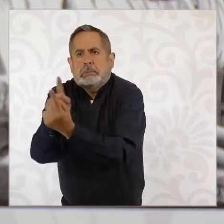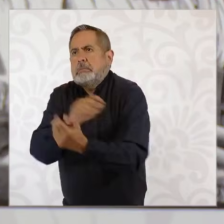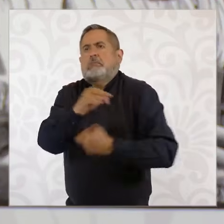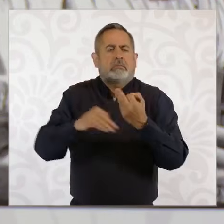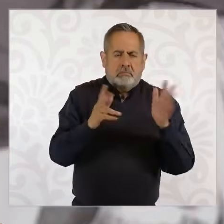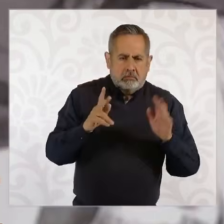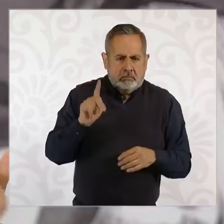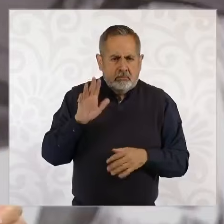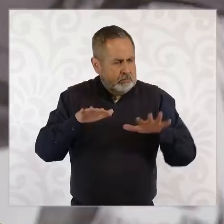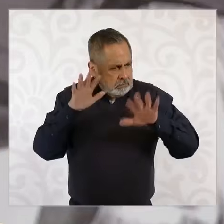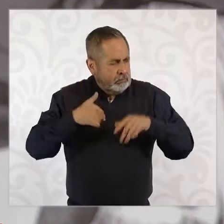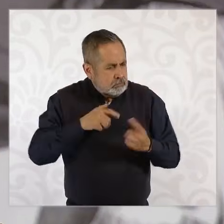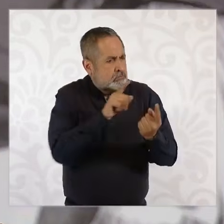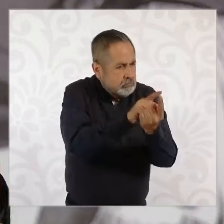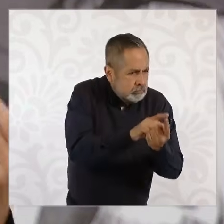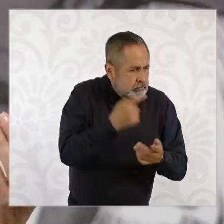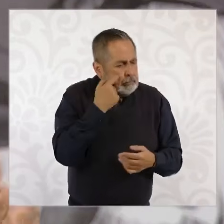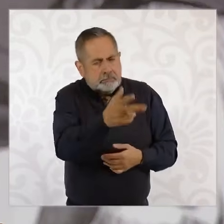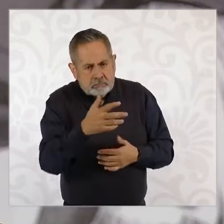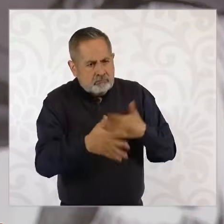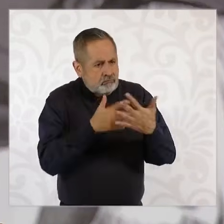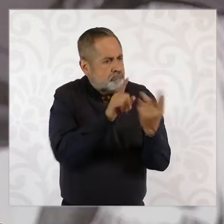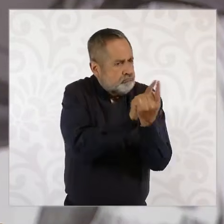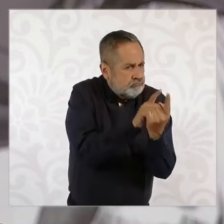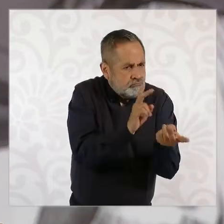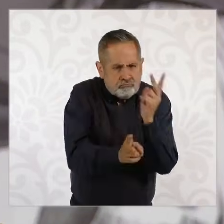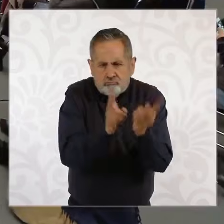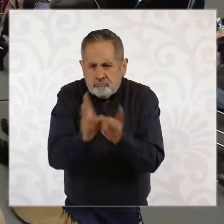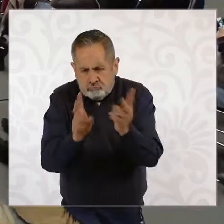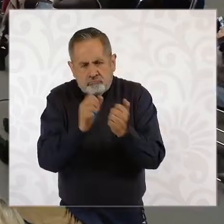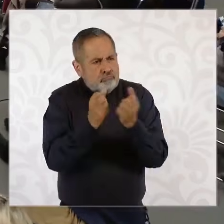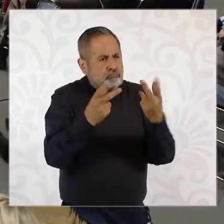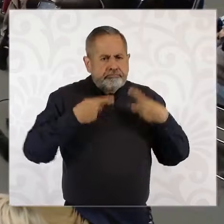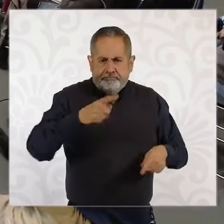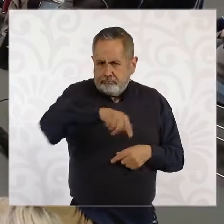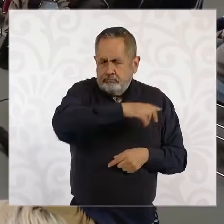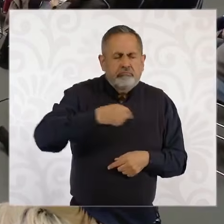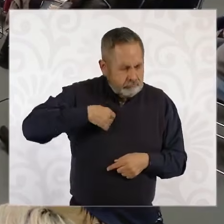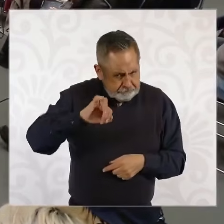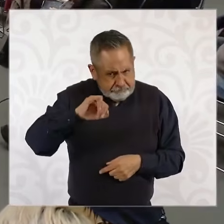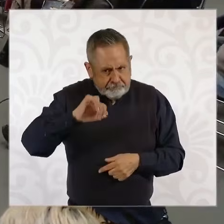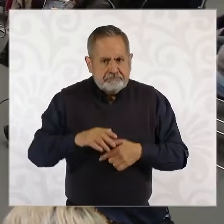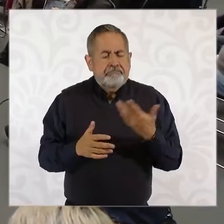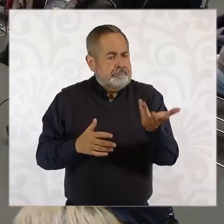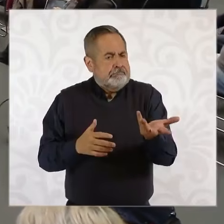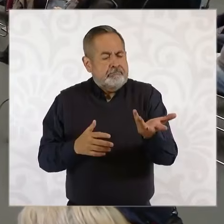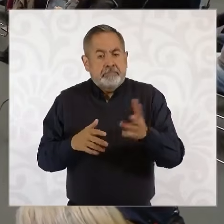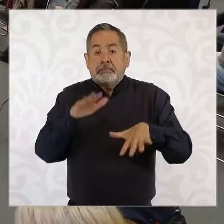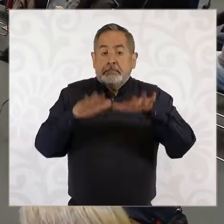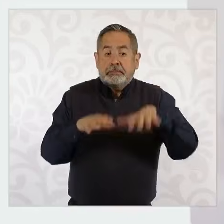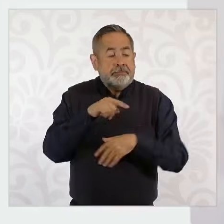pero cuando a veces corresponde en una situación así pues recibo a mucha gente, y al mismo tiempo cuando hay una situación en un